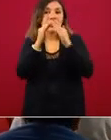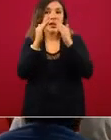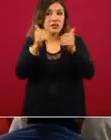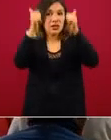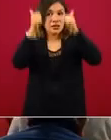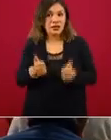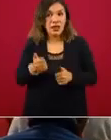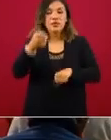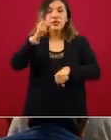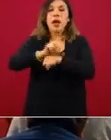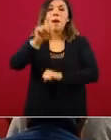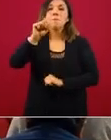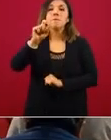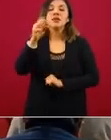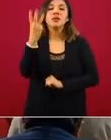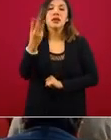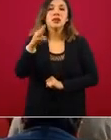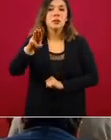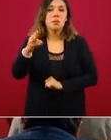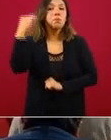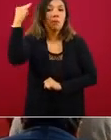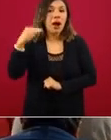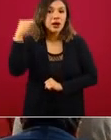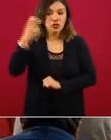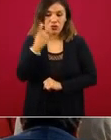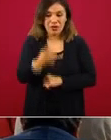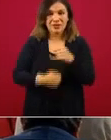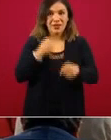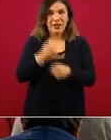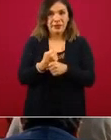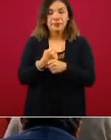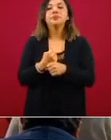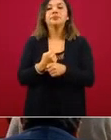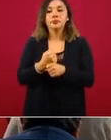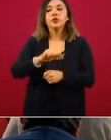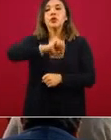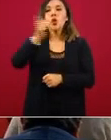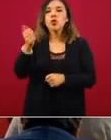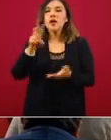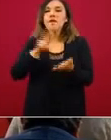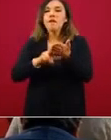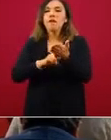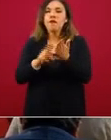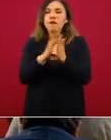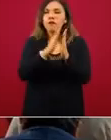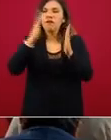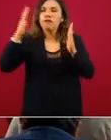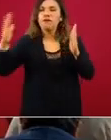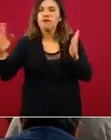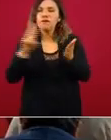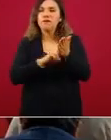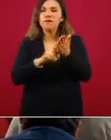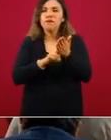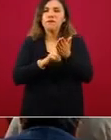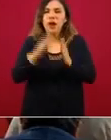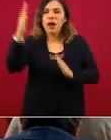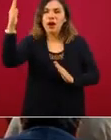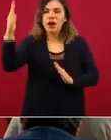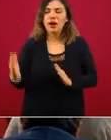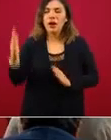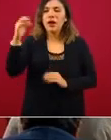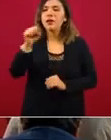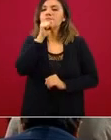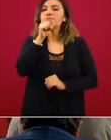el 23 de marzo del presente año, y la barra verde que dice por aquí, semáforo de